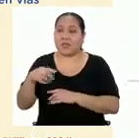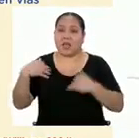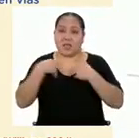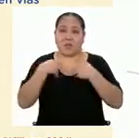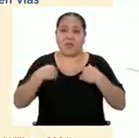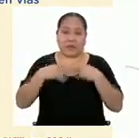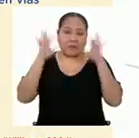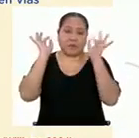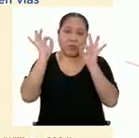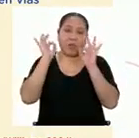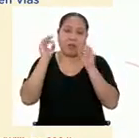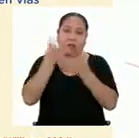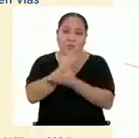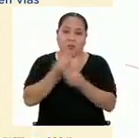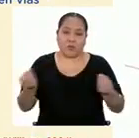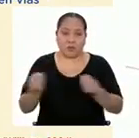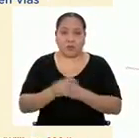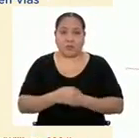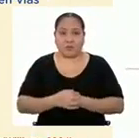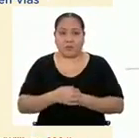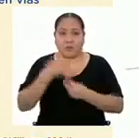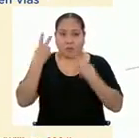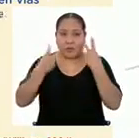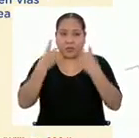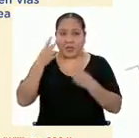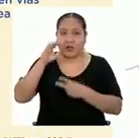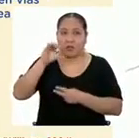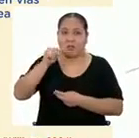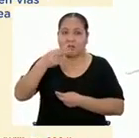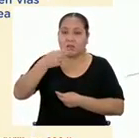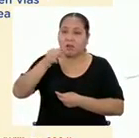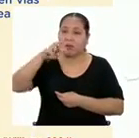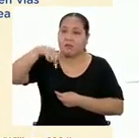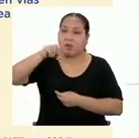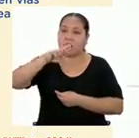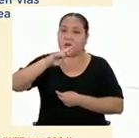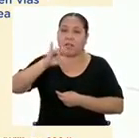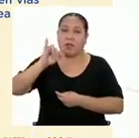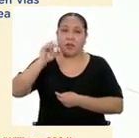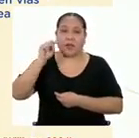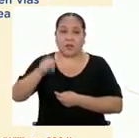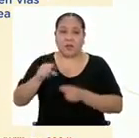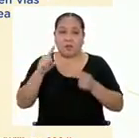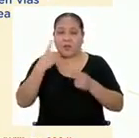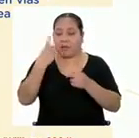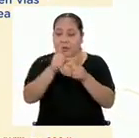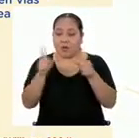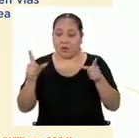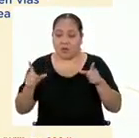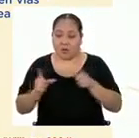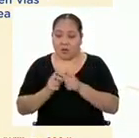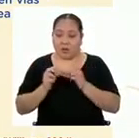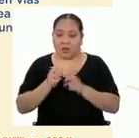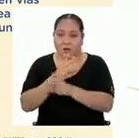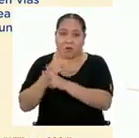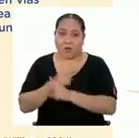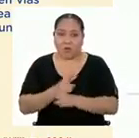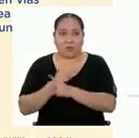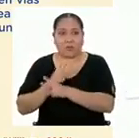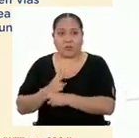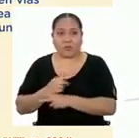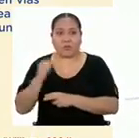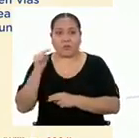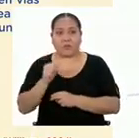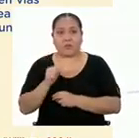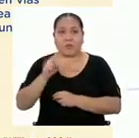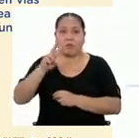vías de extinción. Visitaron Chaparrí, la primera área de conservación privada, entre otros bosques. Van Dusen,